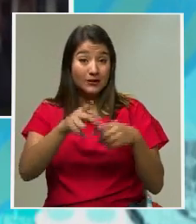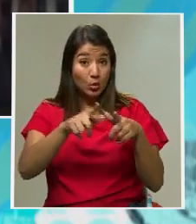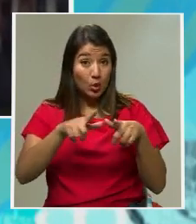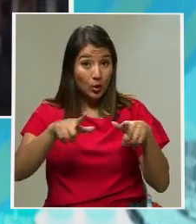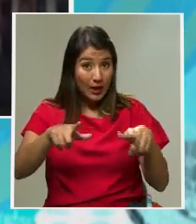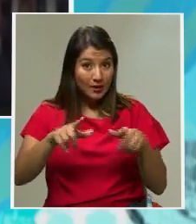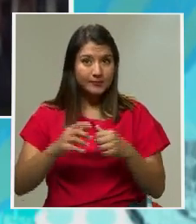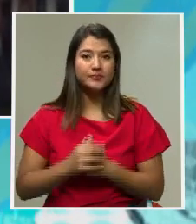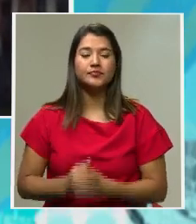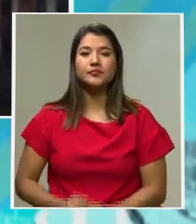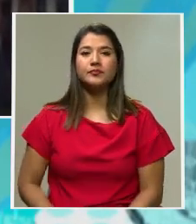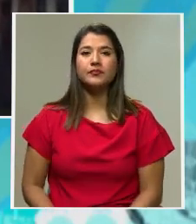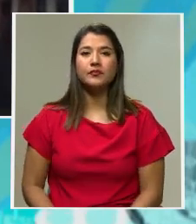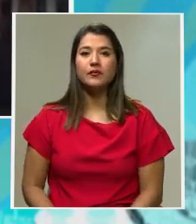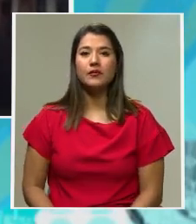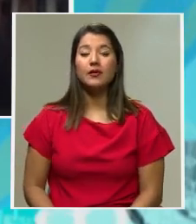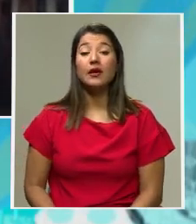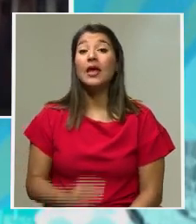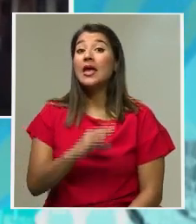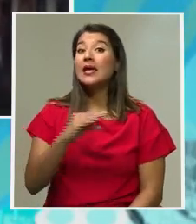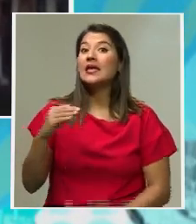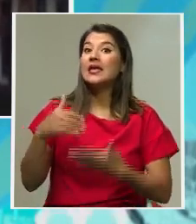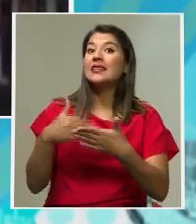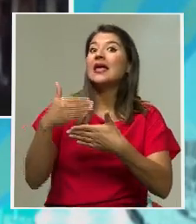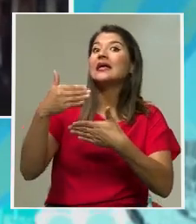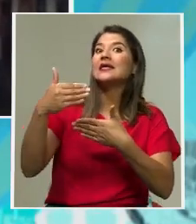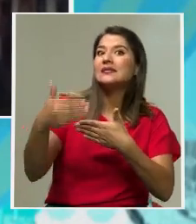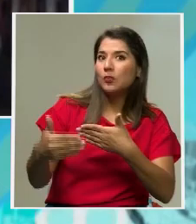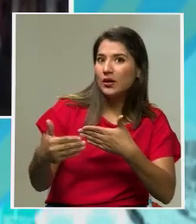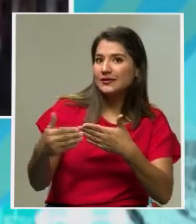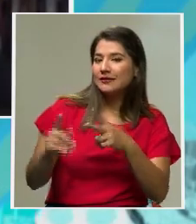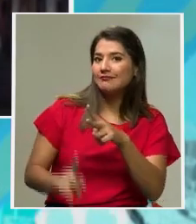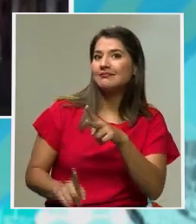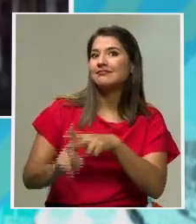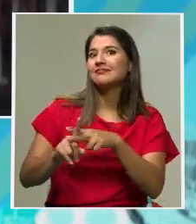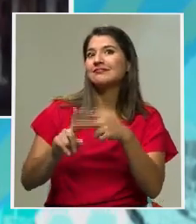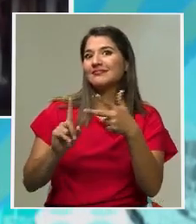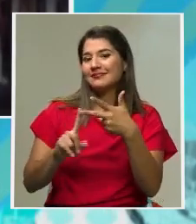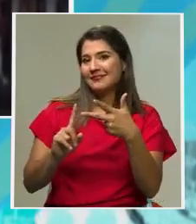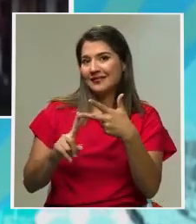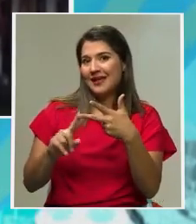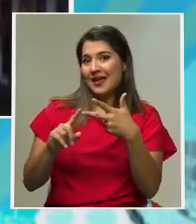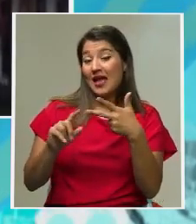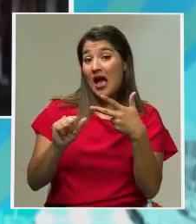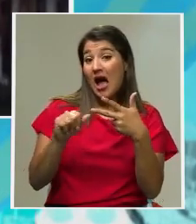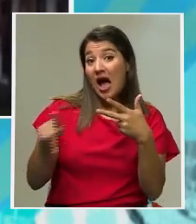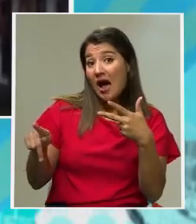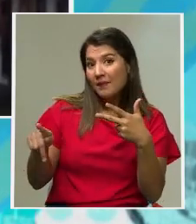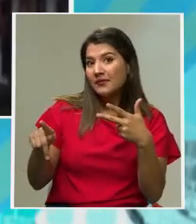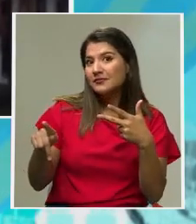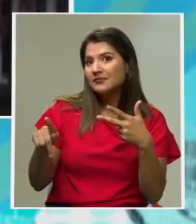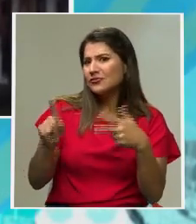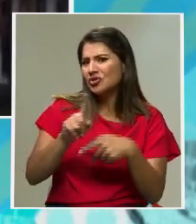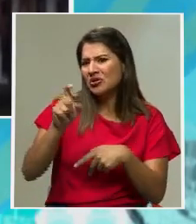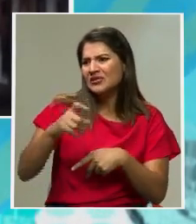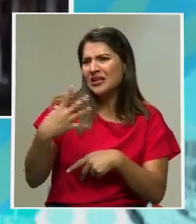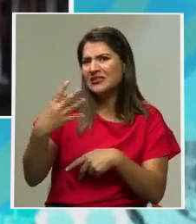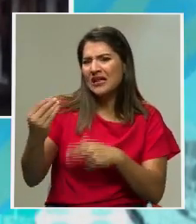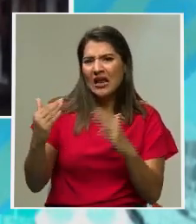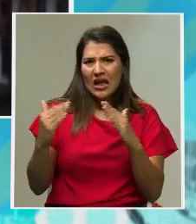Empieza y luego ya con las plataformas es que ni tenés que salir y tenés ese